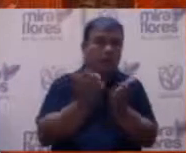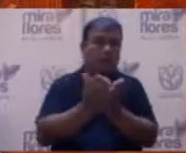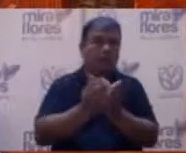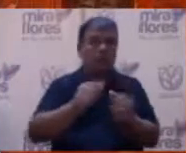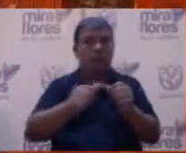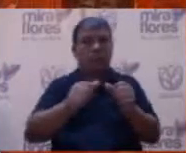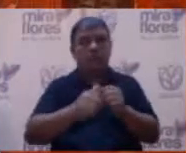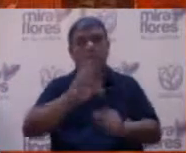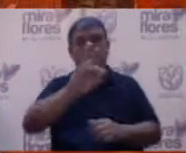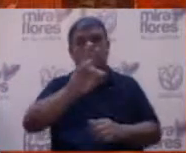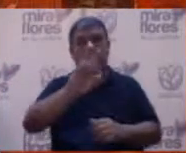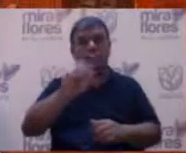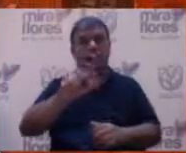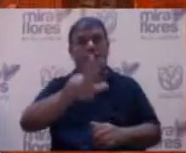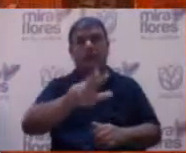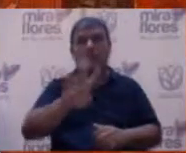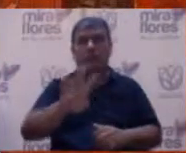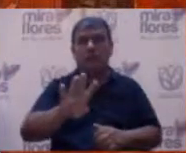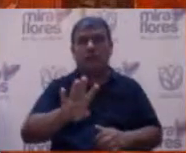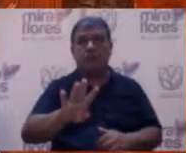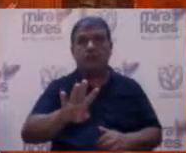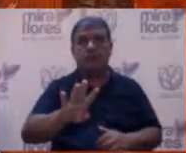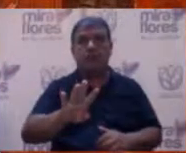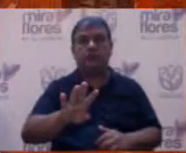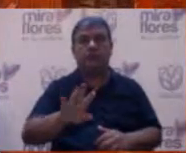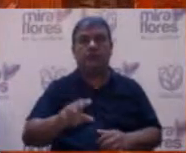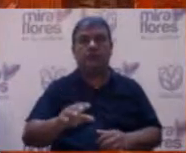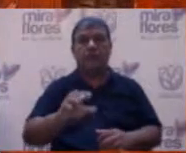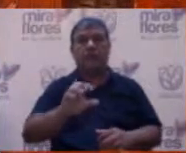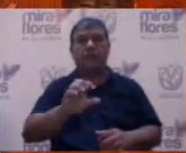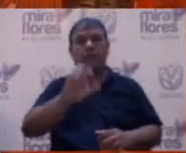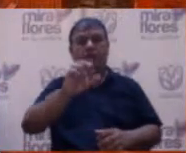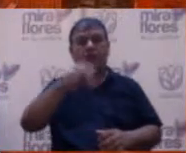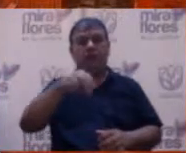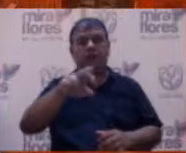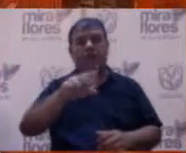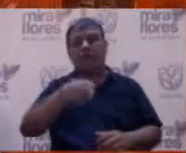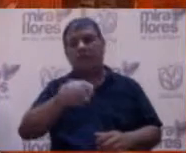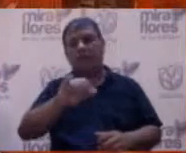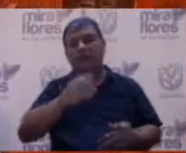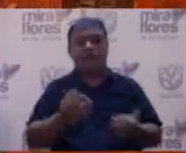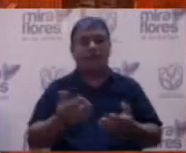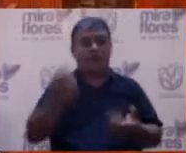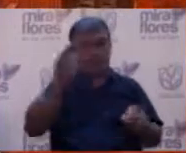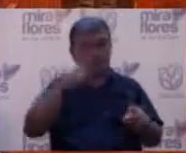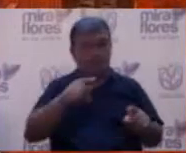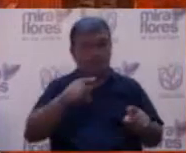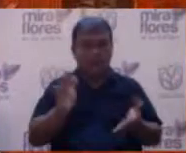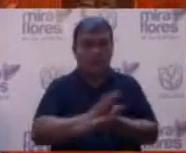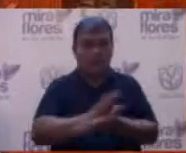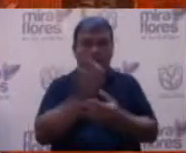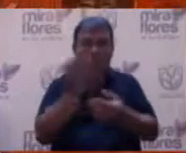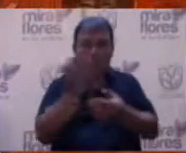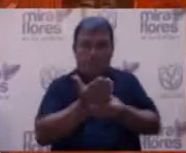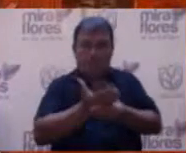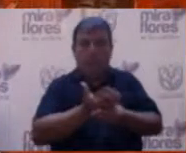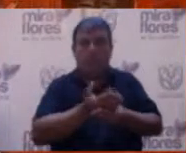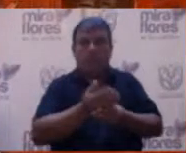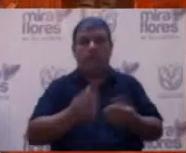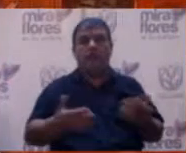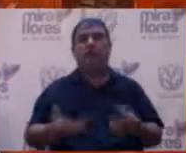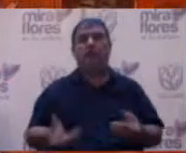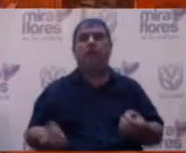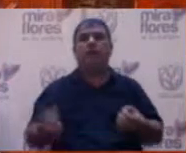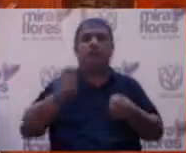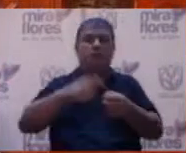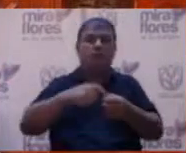número 7034, Enrique Nerini Collazos, de conformidad a la documentación adjunta y que forma parte